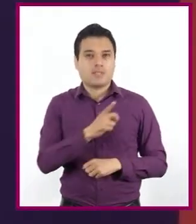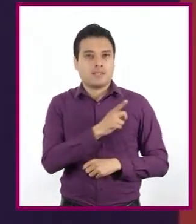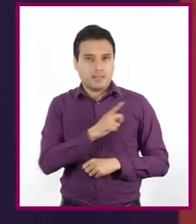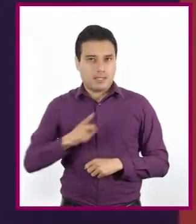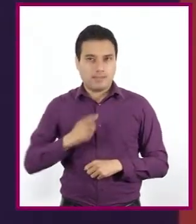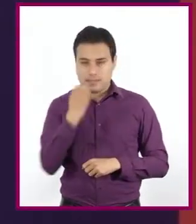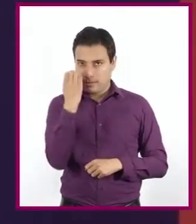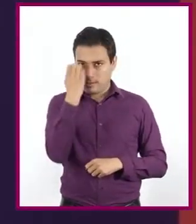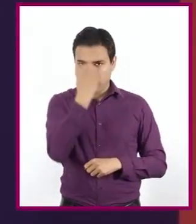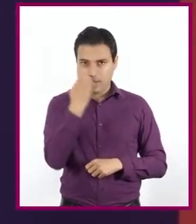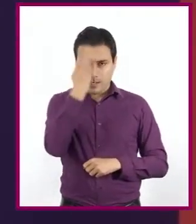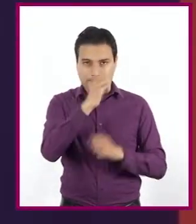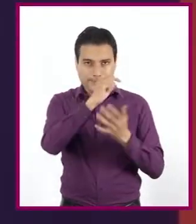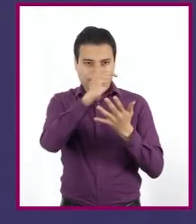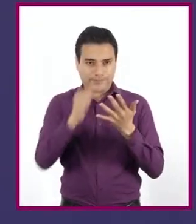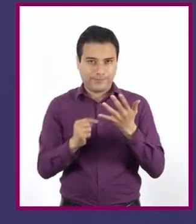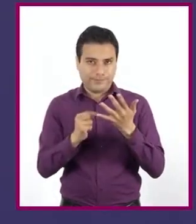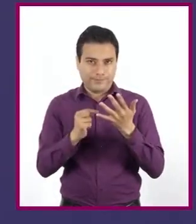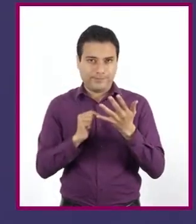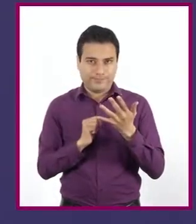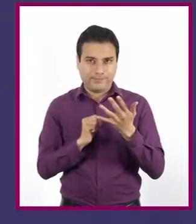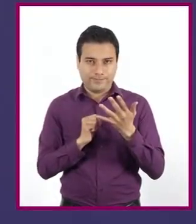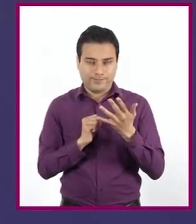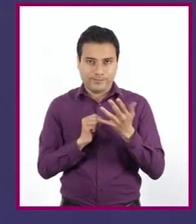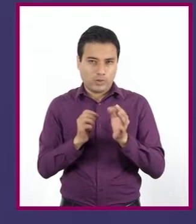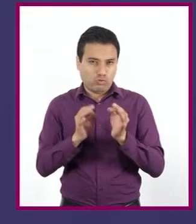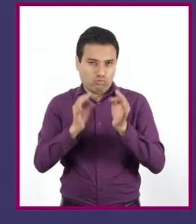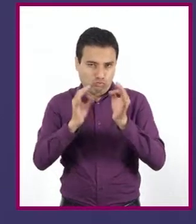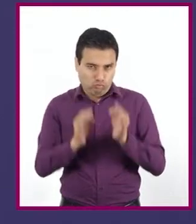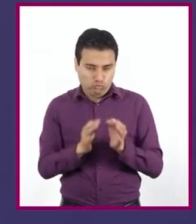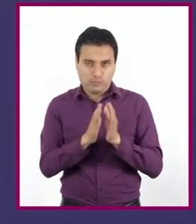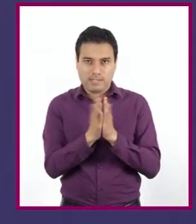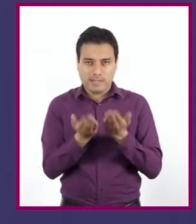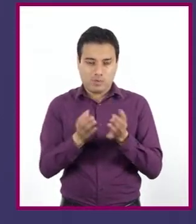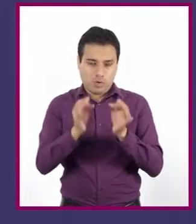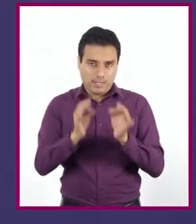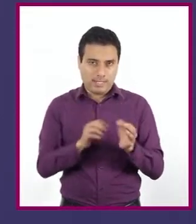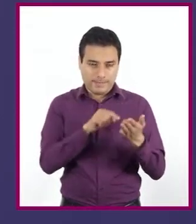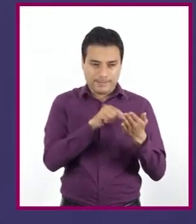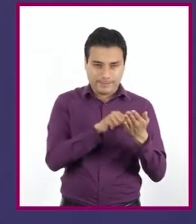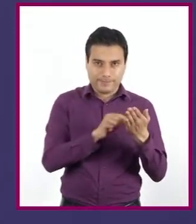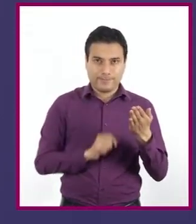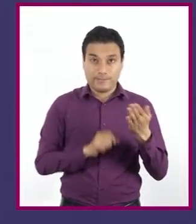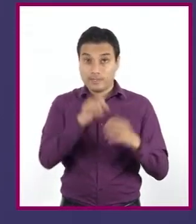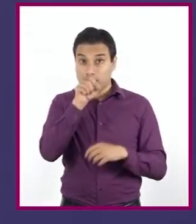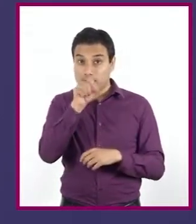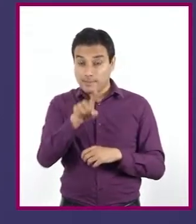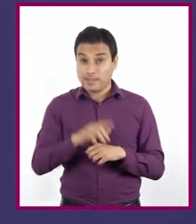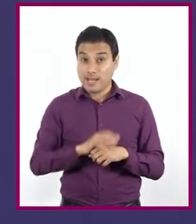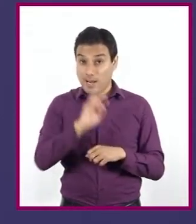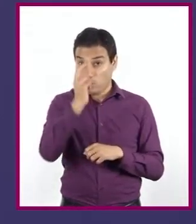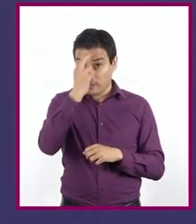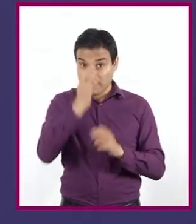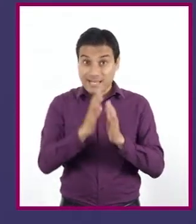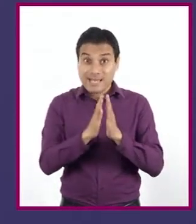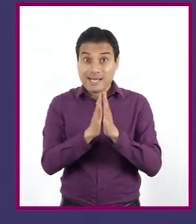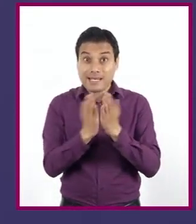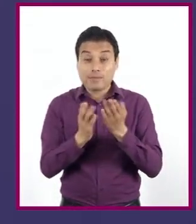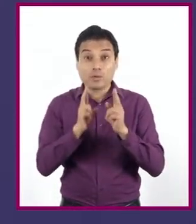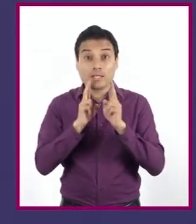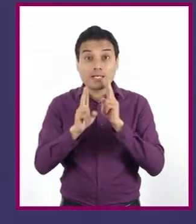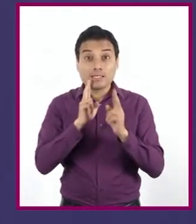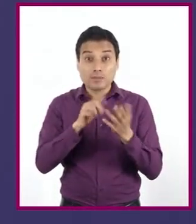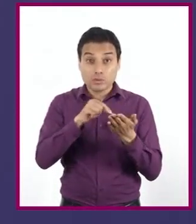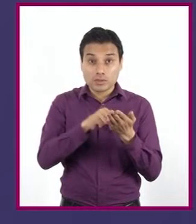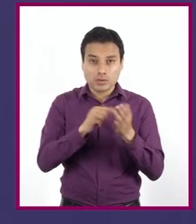que pertenecen al escrito original y también tener en cuenta que, mientras los textos narrativos pueden existir en una